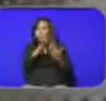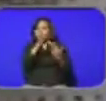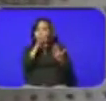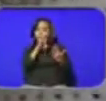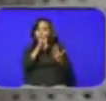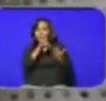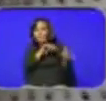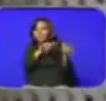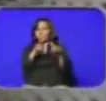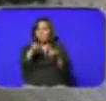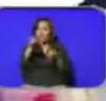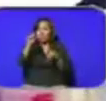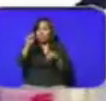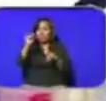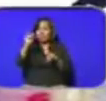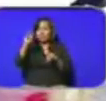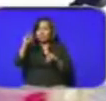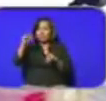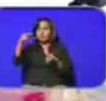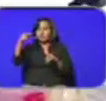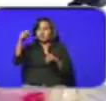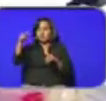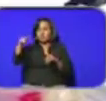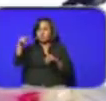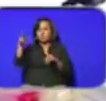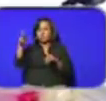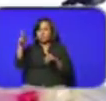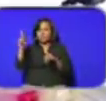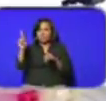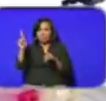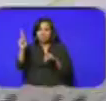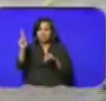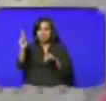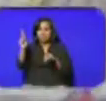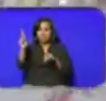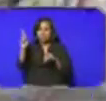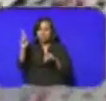ponérsela aquí a los panameños, porque estaríamos fracasando. El contexto